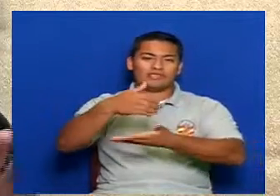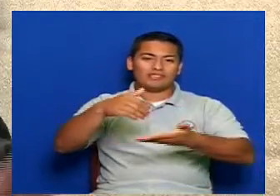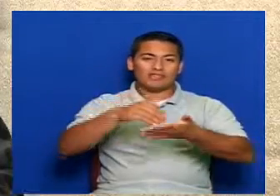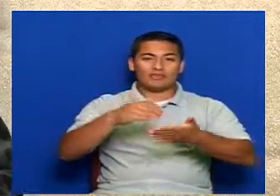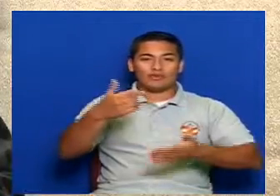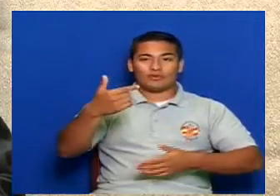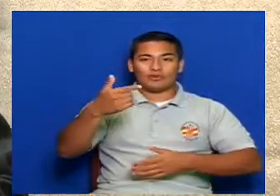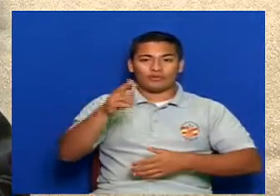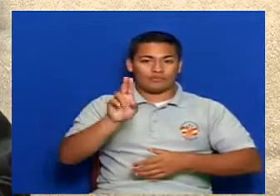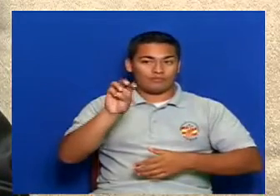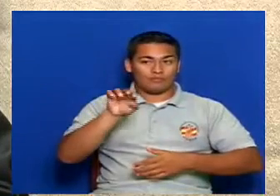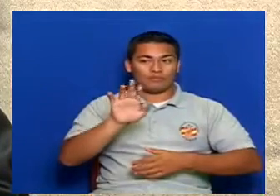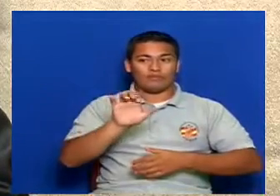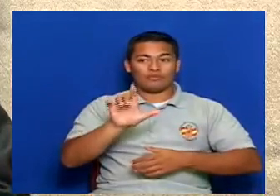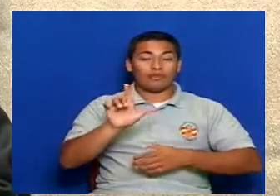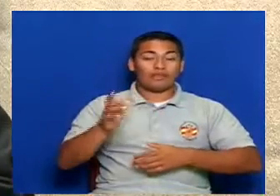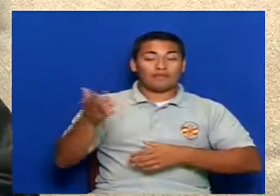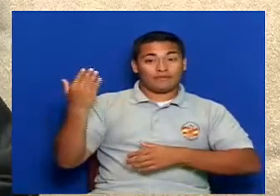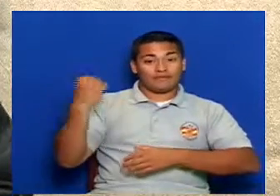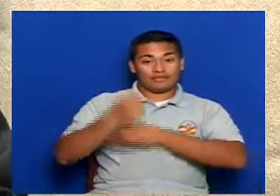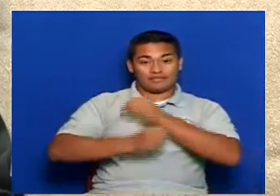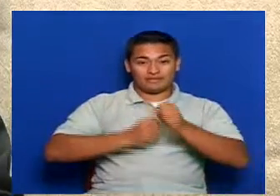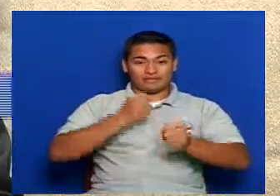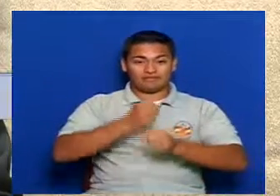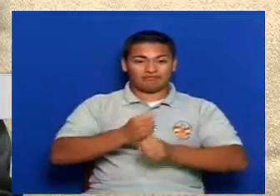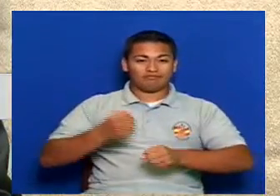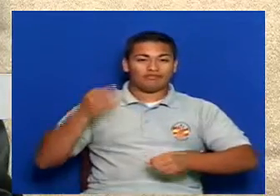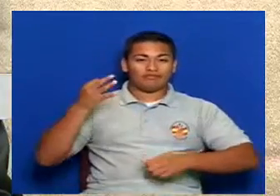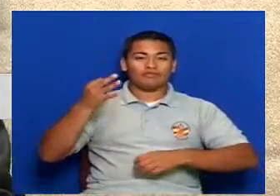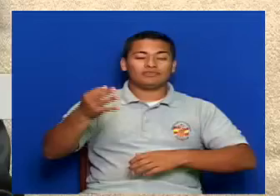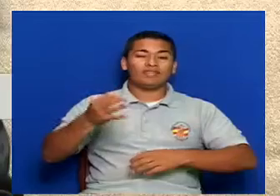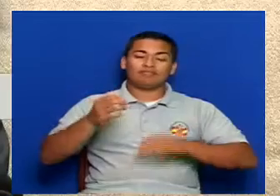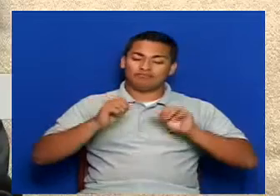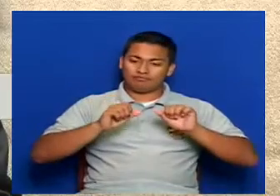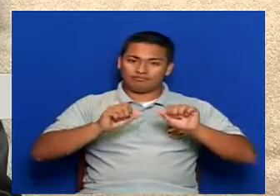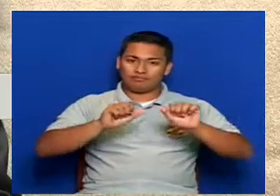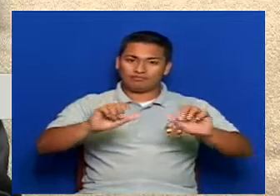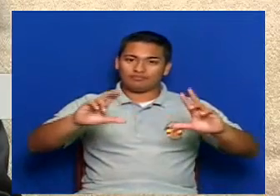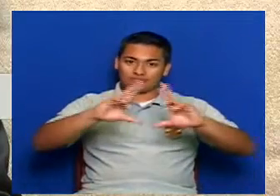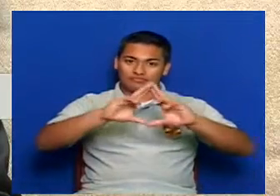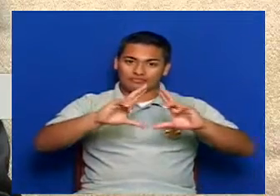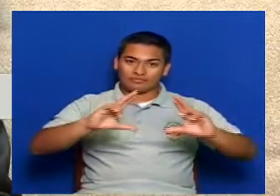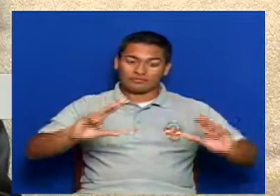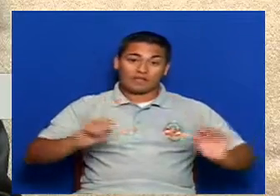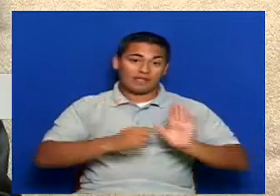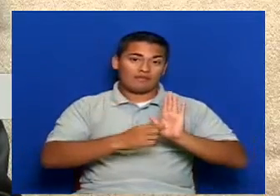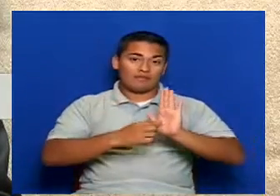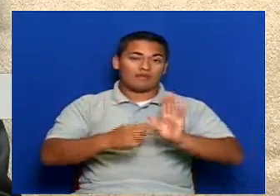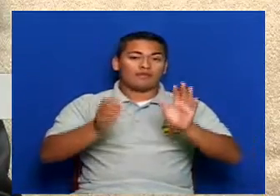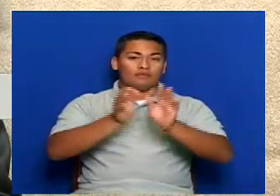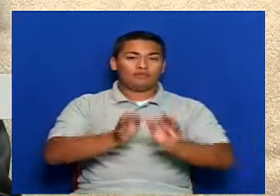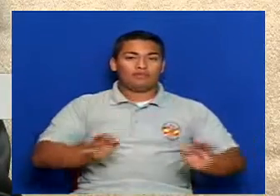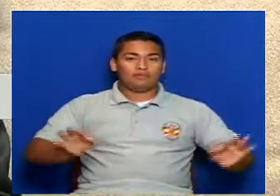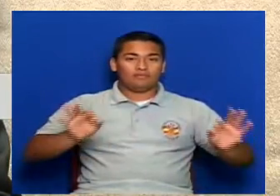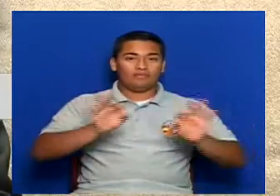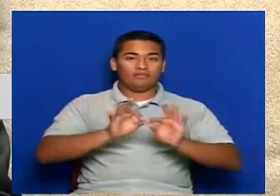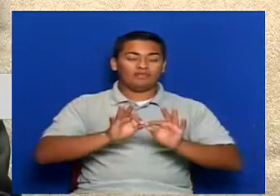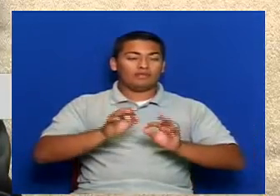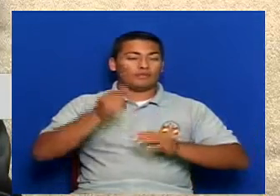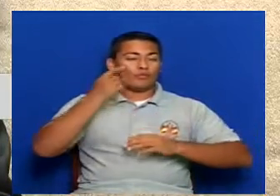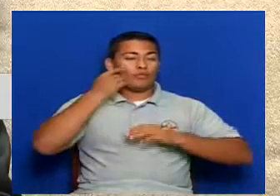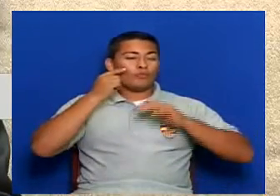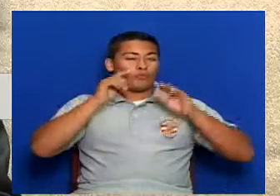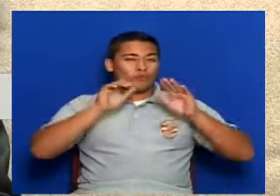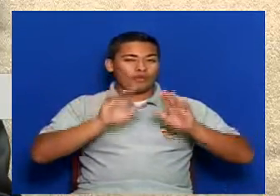tanto el año pasado como este año y los próximos años seguirán vigente en este país como es preservar las dos grandes